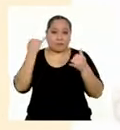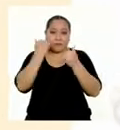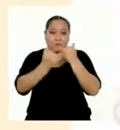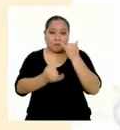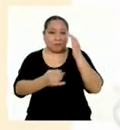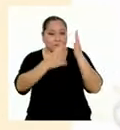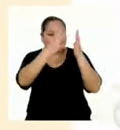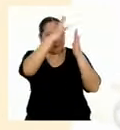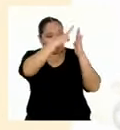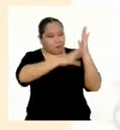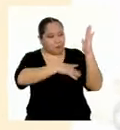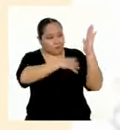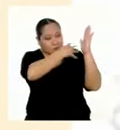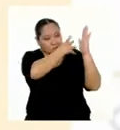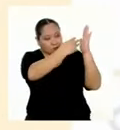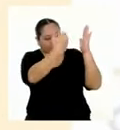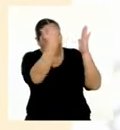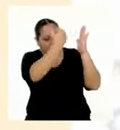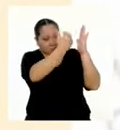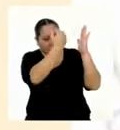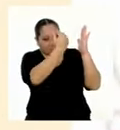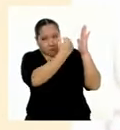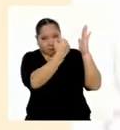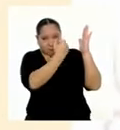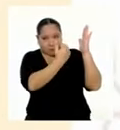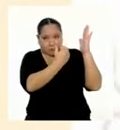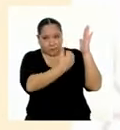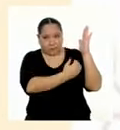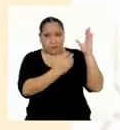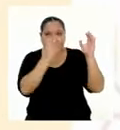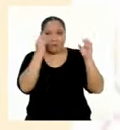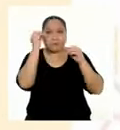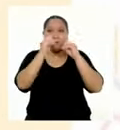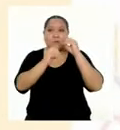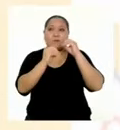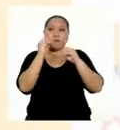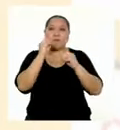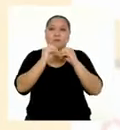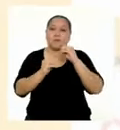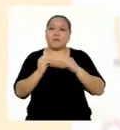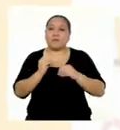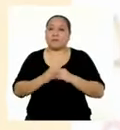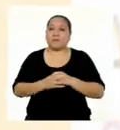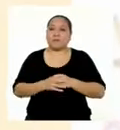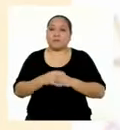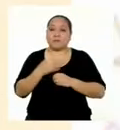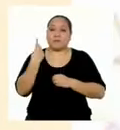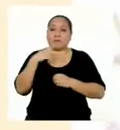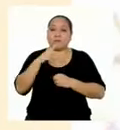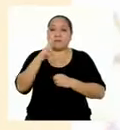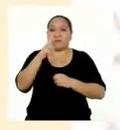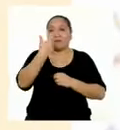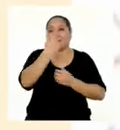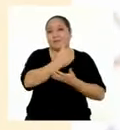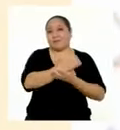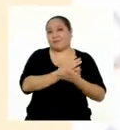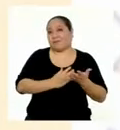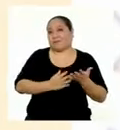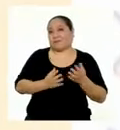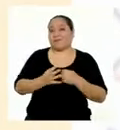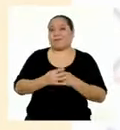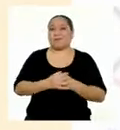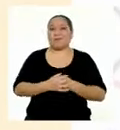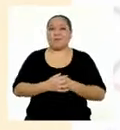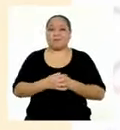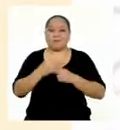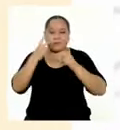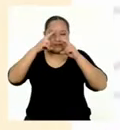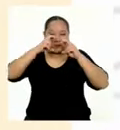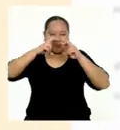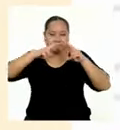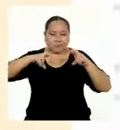de revisar todo el texto, aplicamos, revisamos y cumplimos el tercer criterio. Analicemos primero